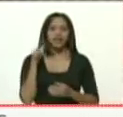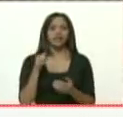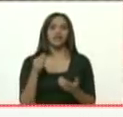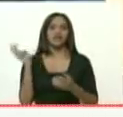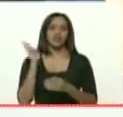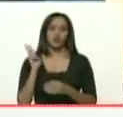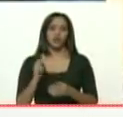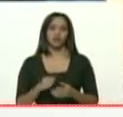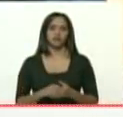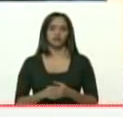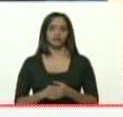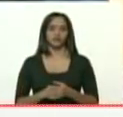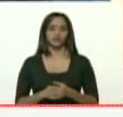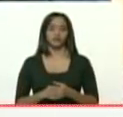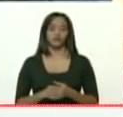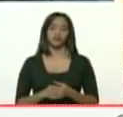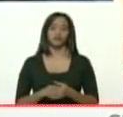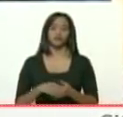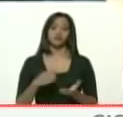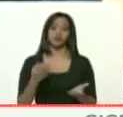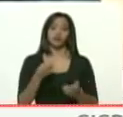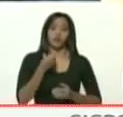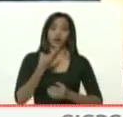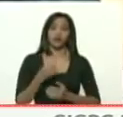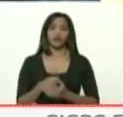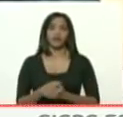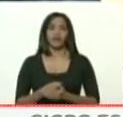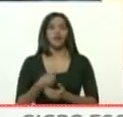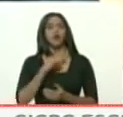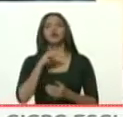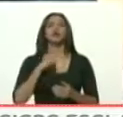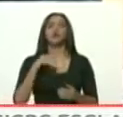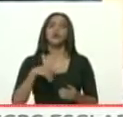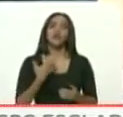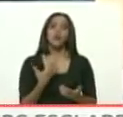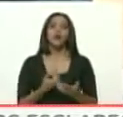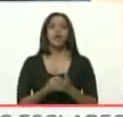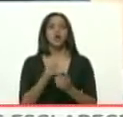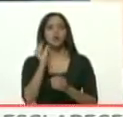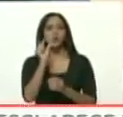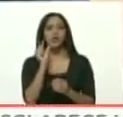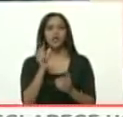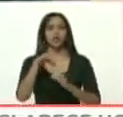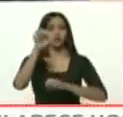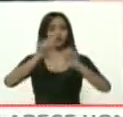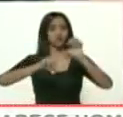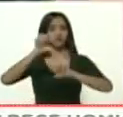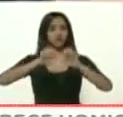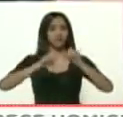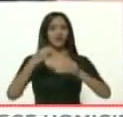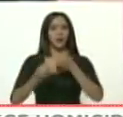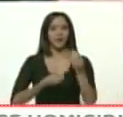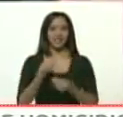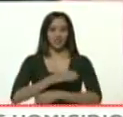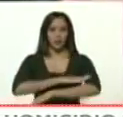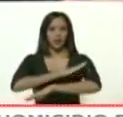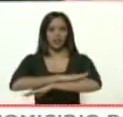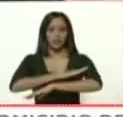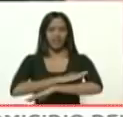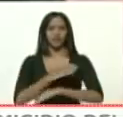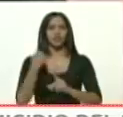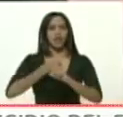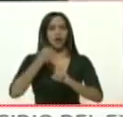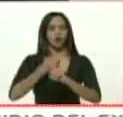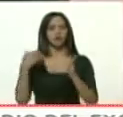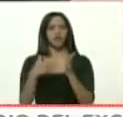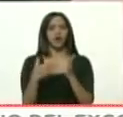república. Sí, José Manuel, mira, nosotros podemos dar un pequeño balance de cómo ha sido el comportamiento de la lucha contra